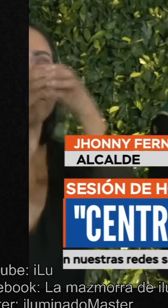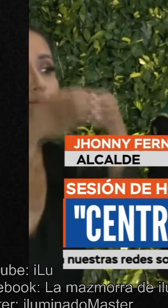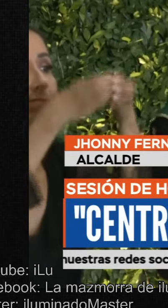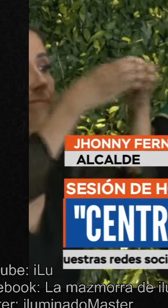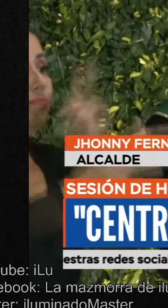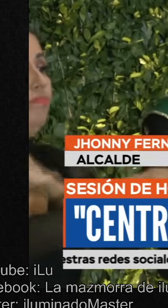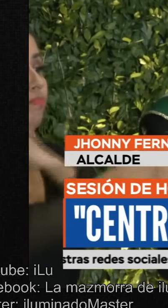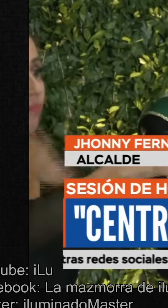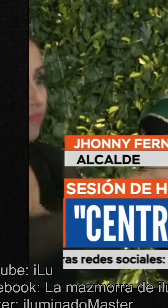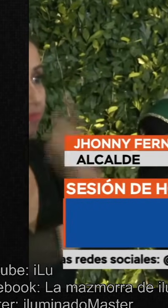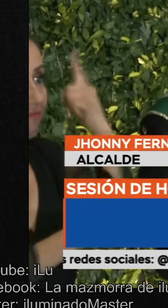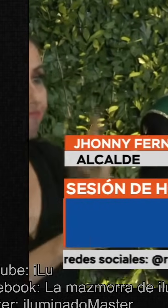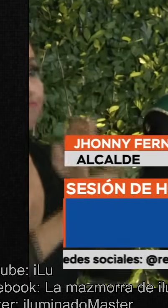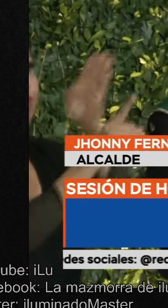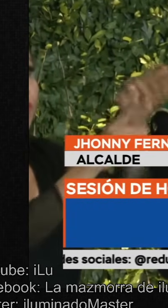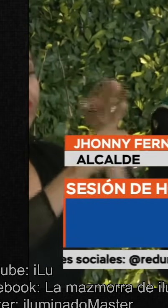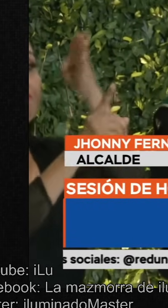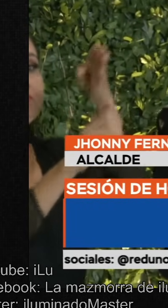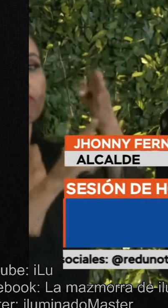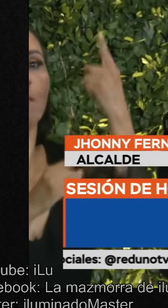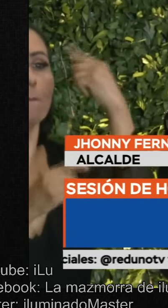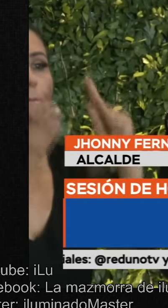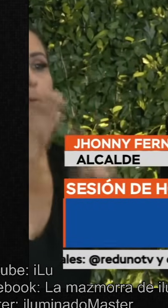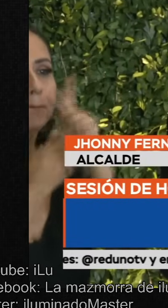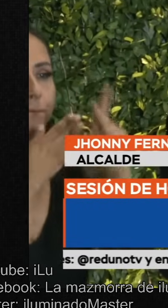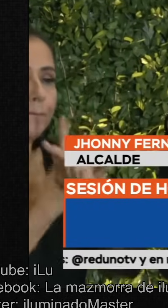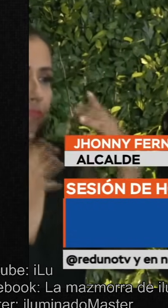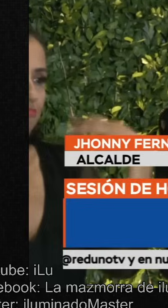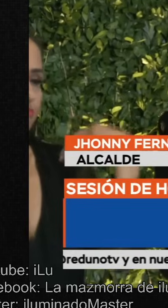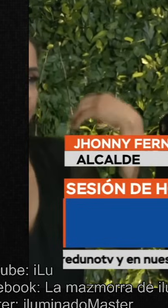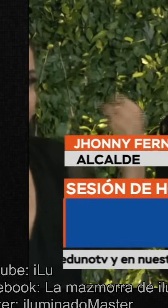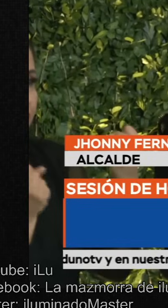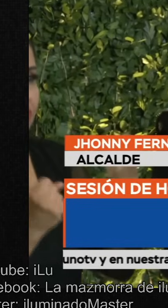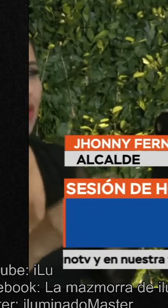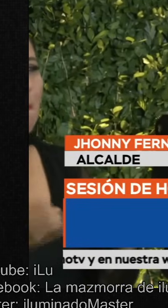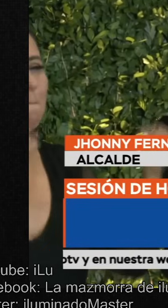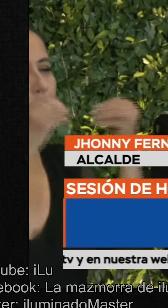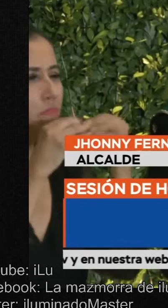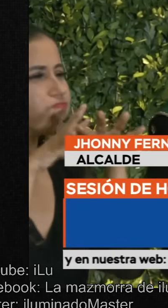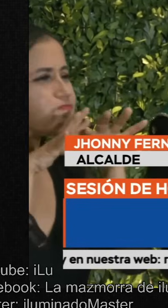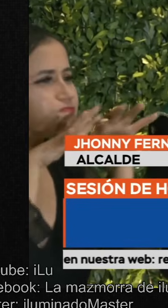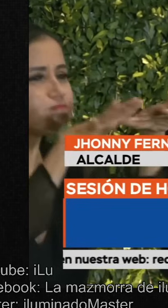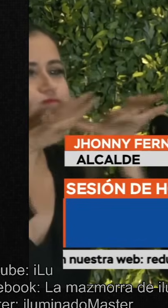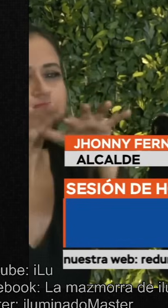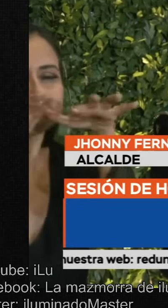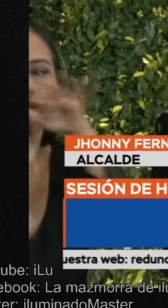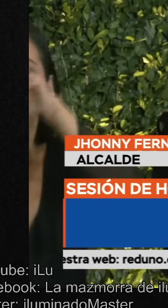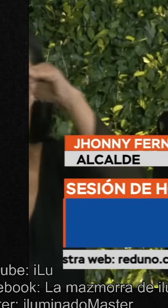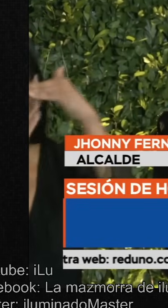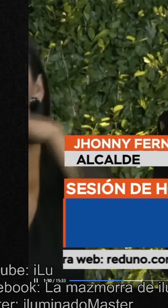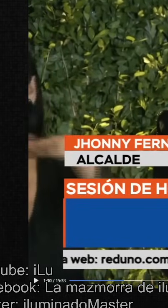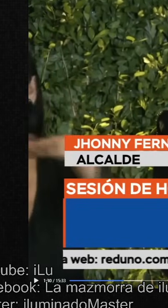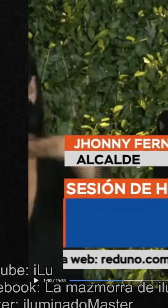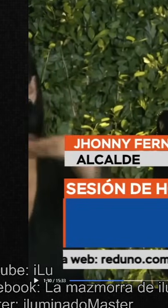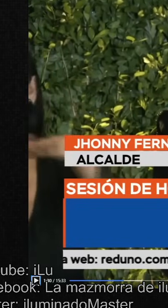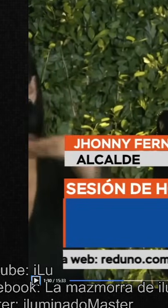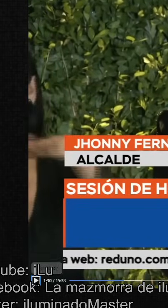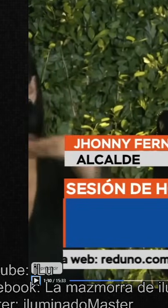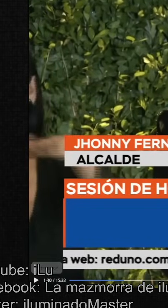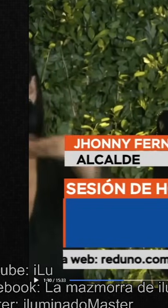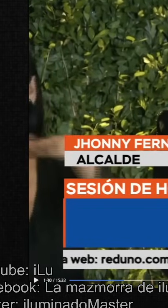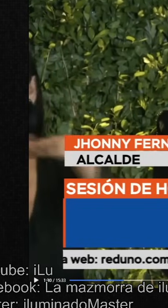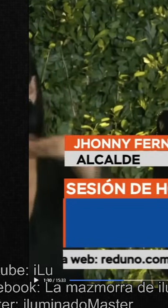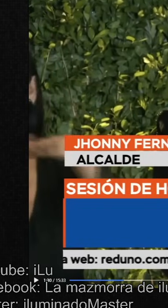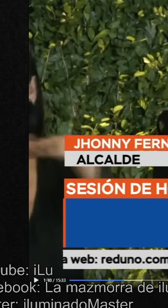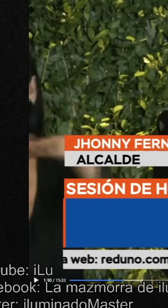por distrito, para ir a hacer campañas preventivas en salud masivas en todos los barrios de Santa Cruz. Para...